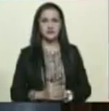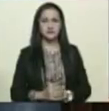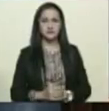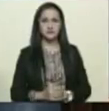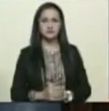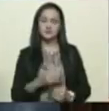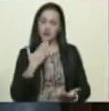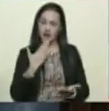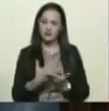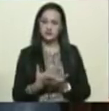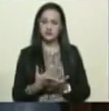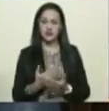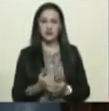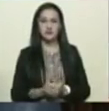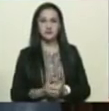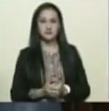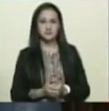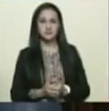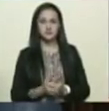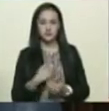gracias a